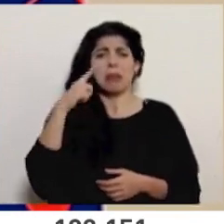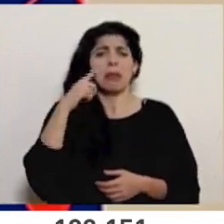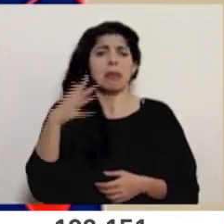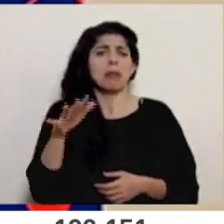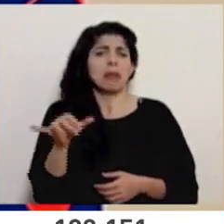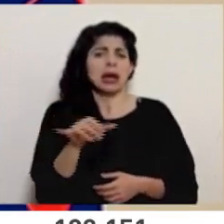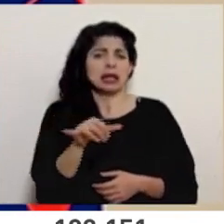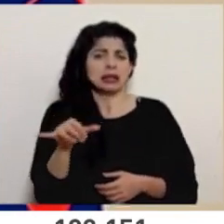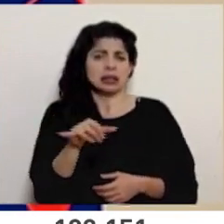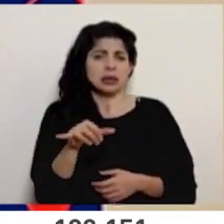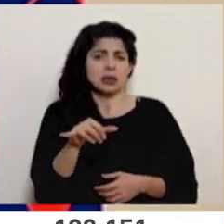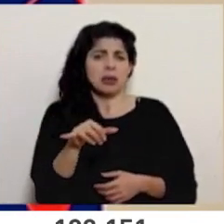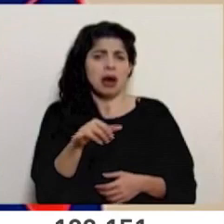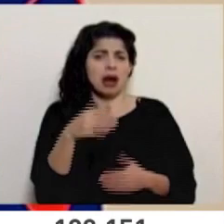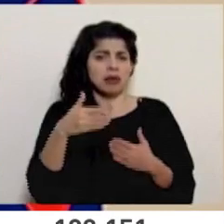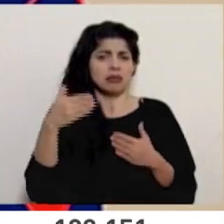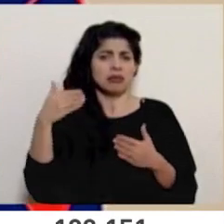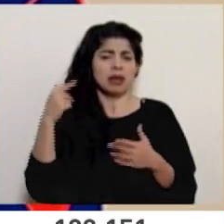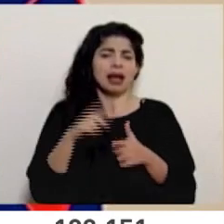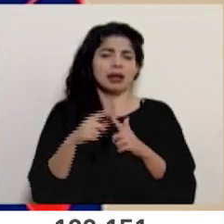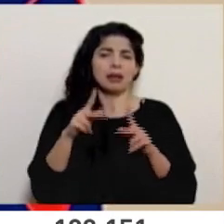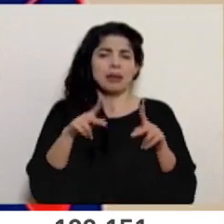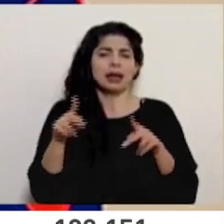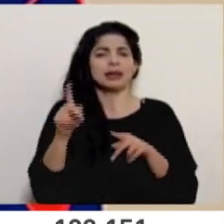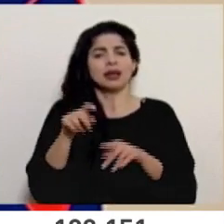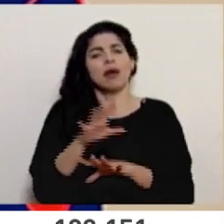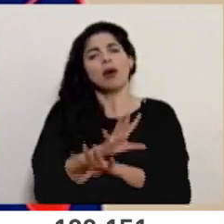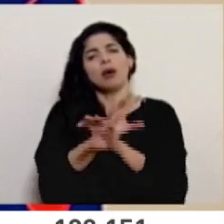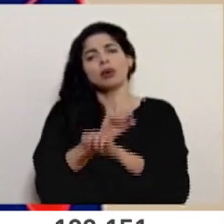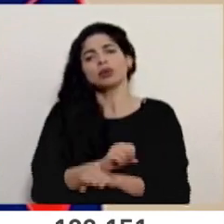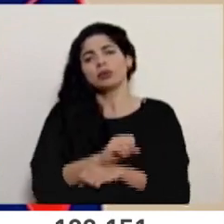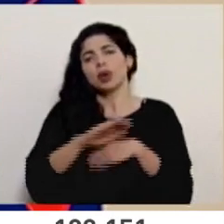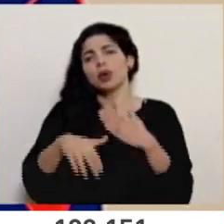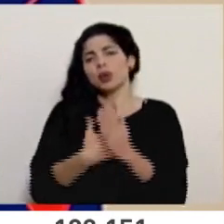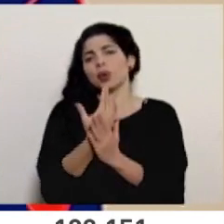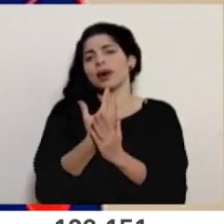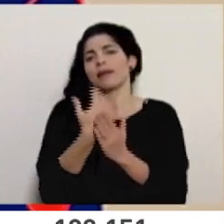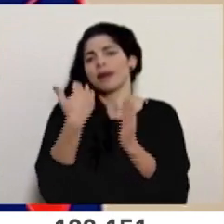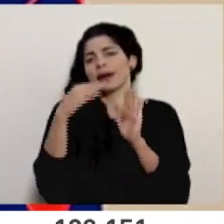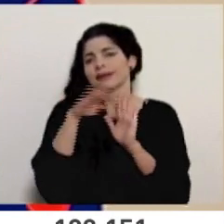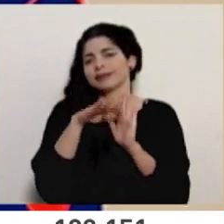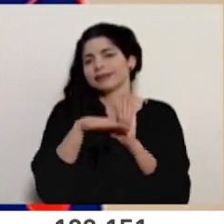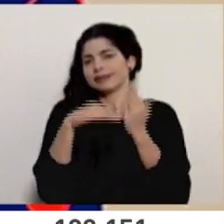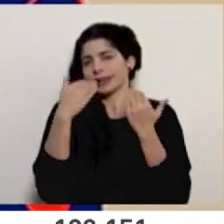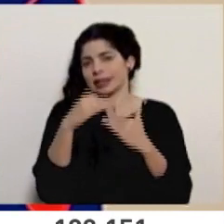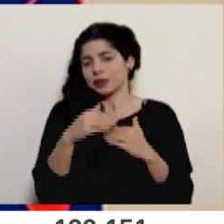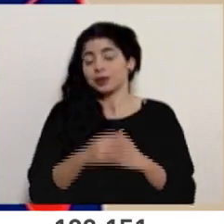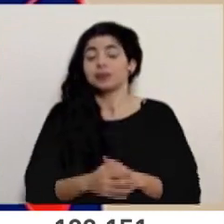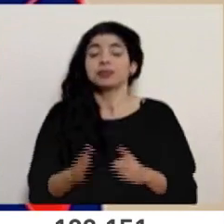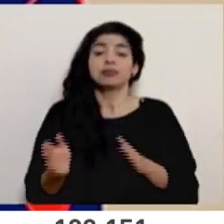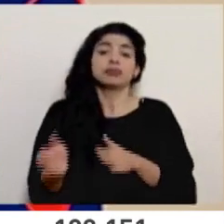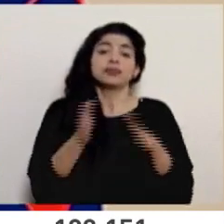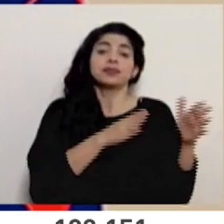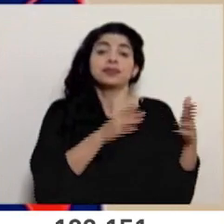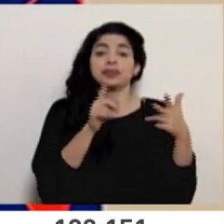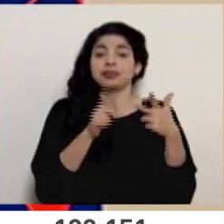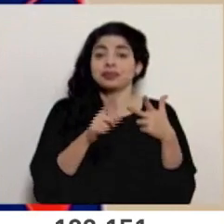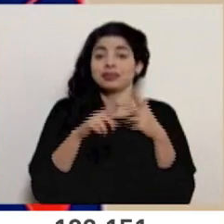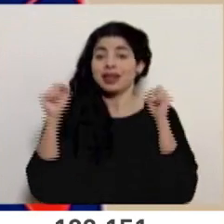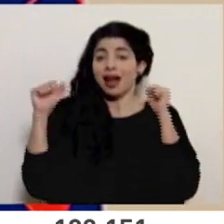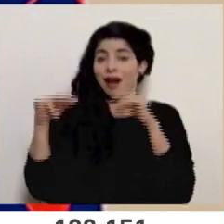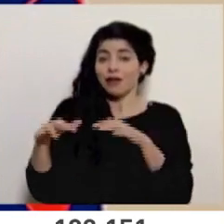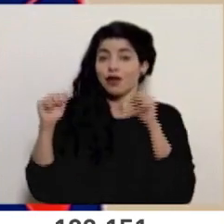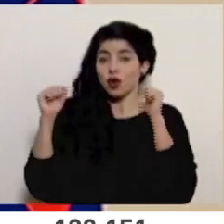y me parece que es parte de irse acostumbrando a la nueva medida. Y en términos de el